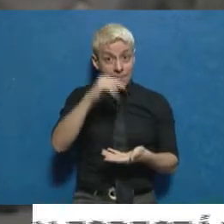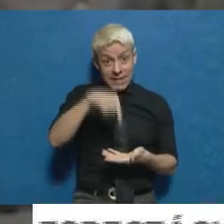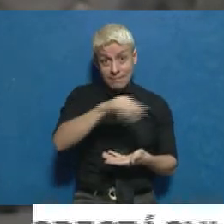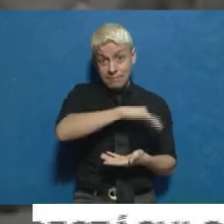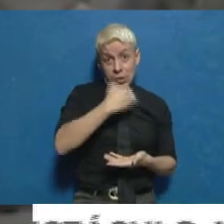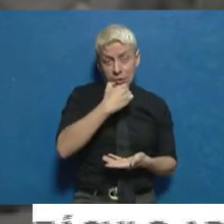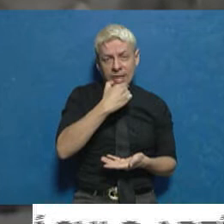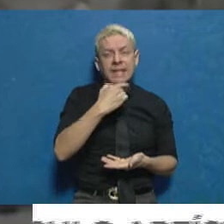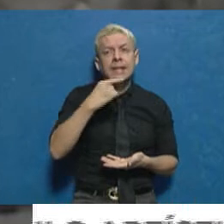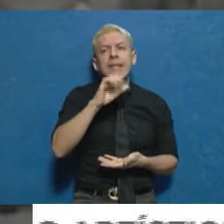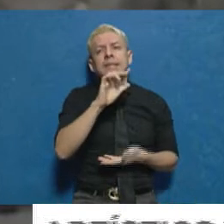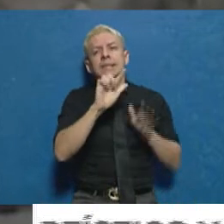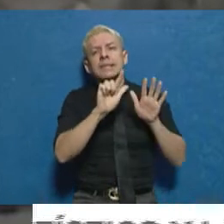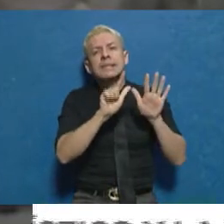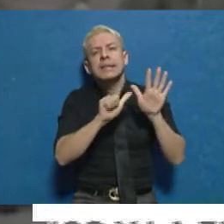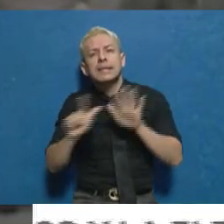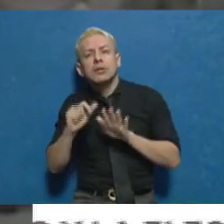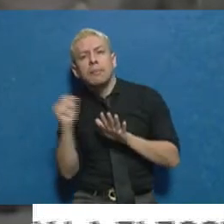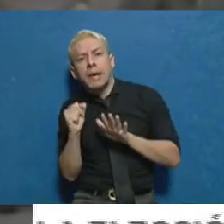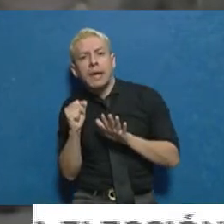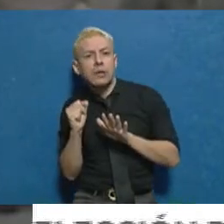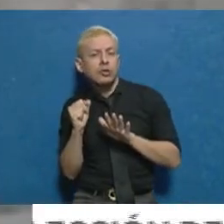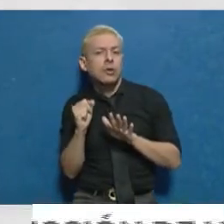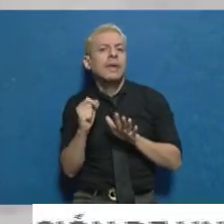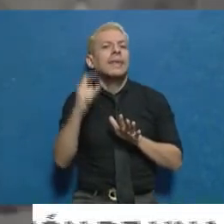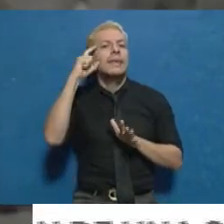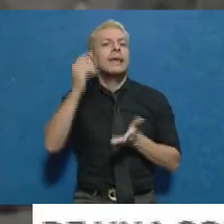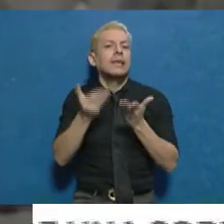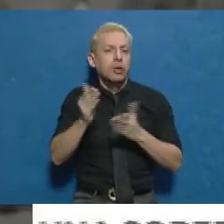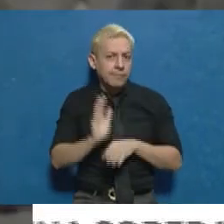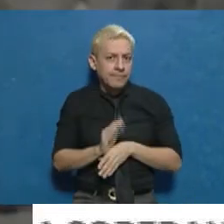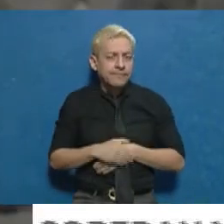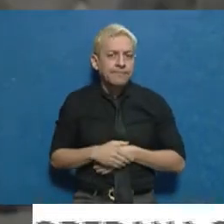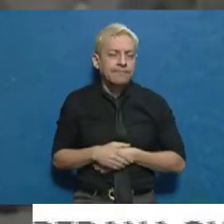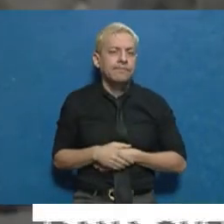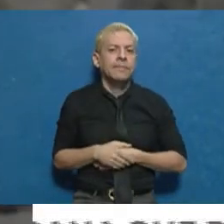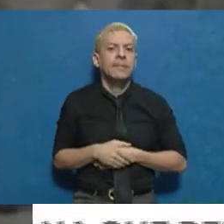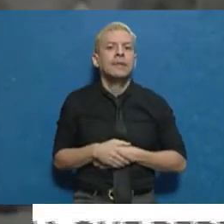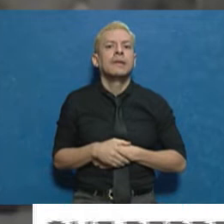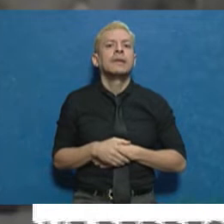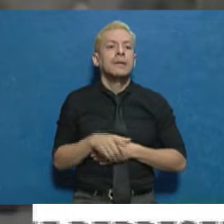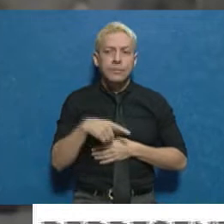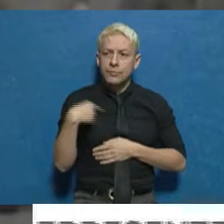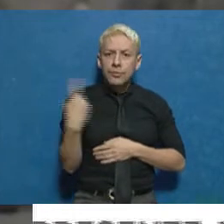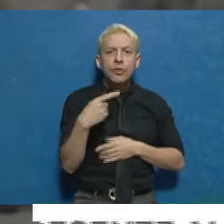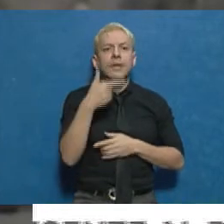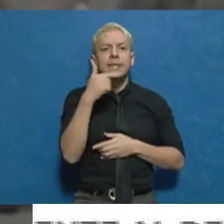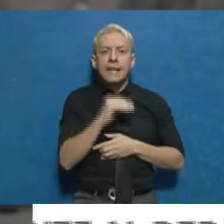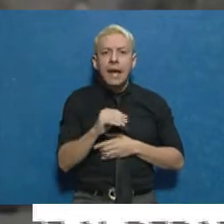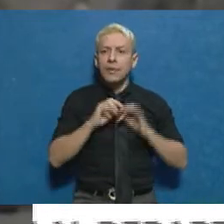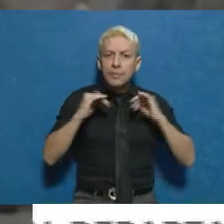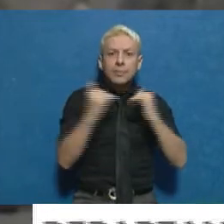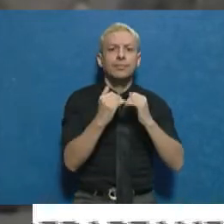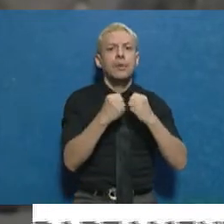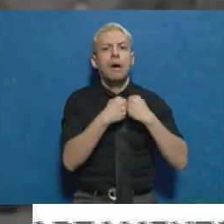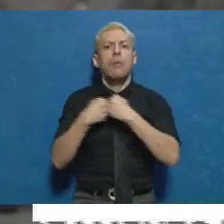está costando 700 pesos la garrafa de 10 kilos. Tiene el consenso mayoritario del Senado, nuestro bloque,